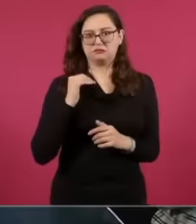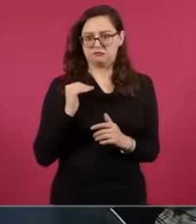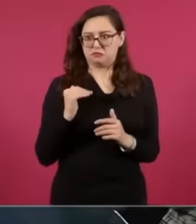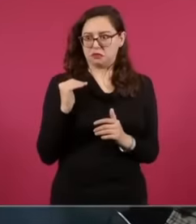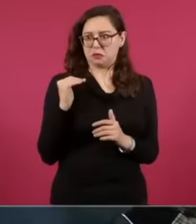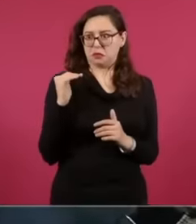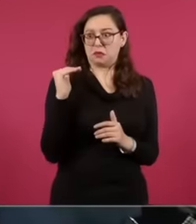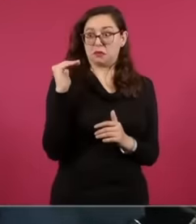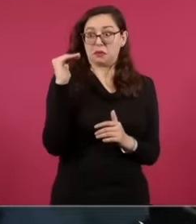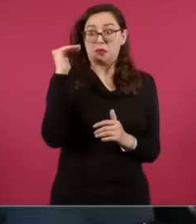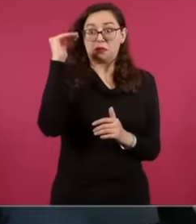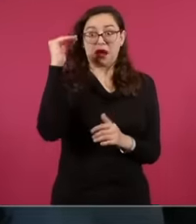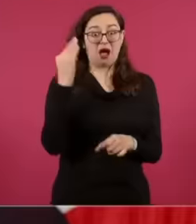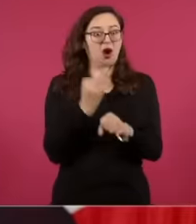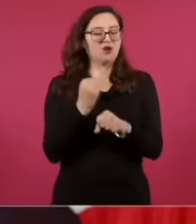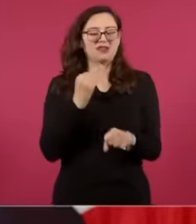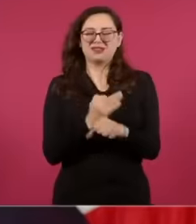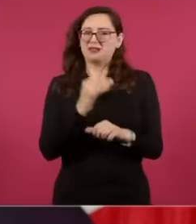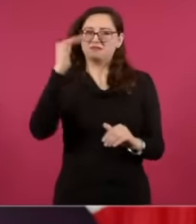nos quedamos